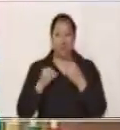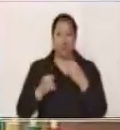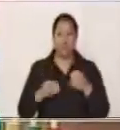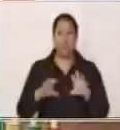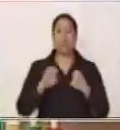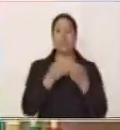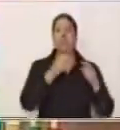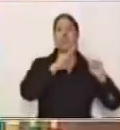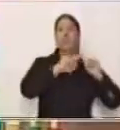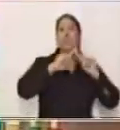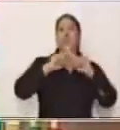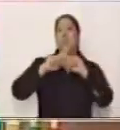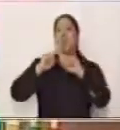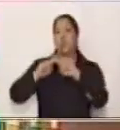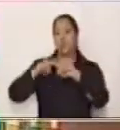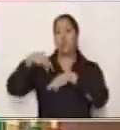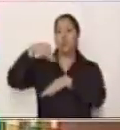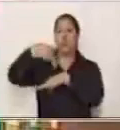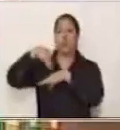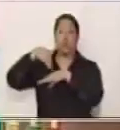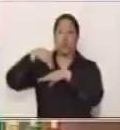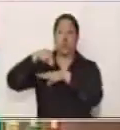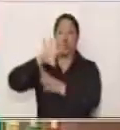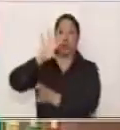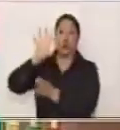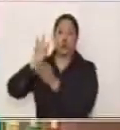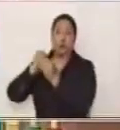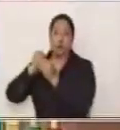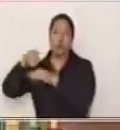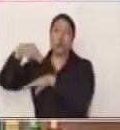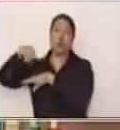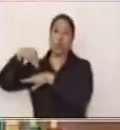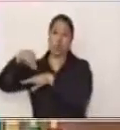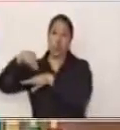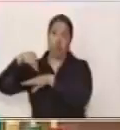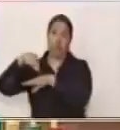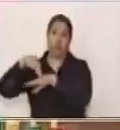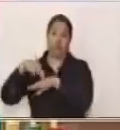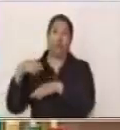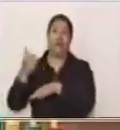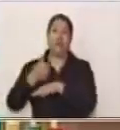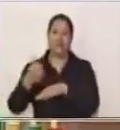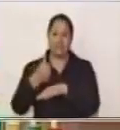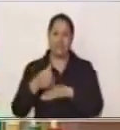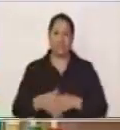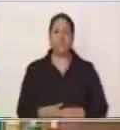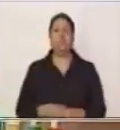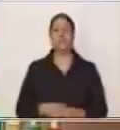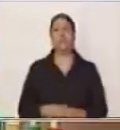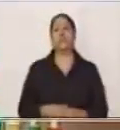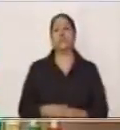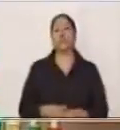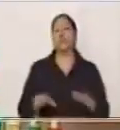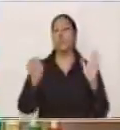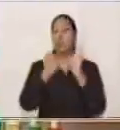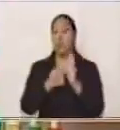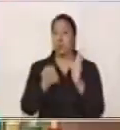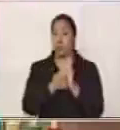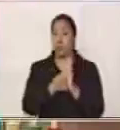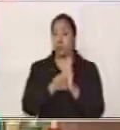los numeradores para obtener el numerador final, que es el que tenemos arriba. Tenemos aquí, por ejemplo,